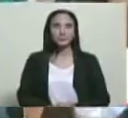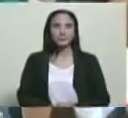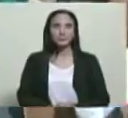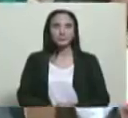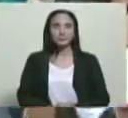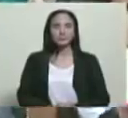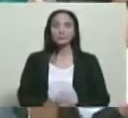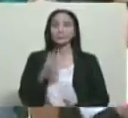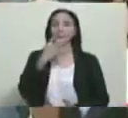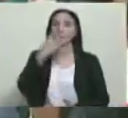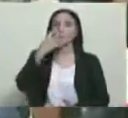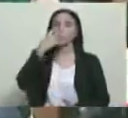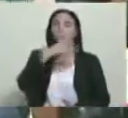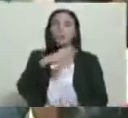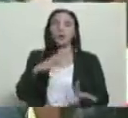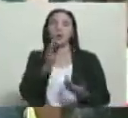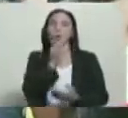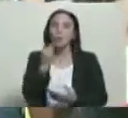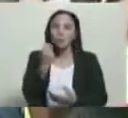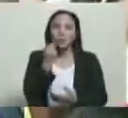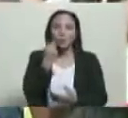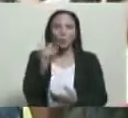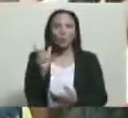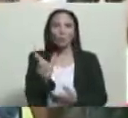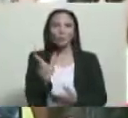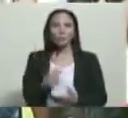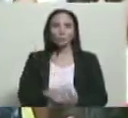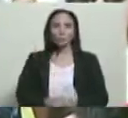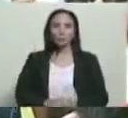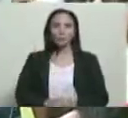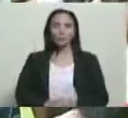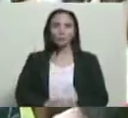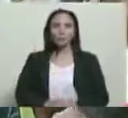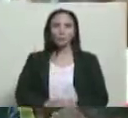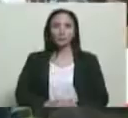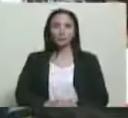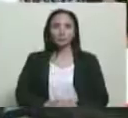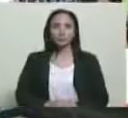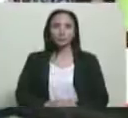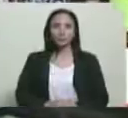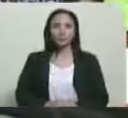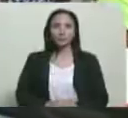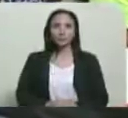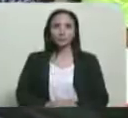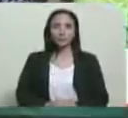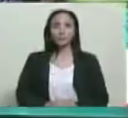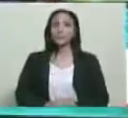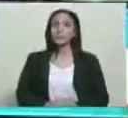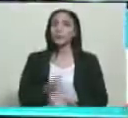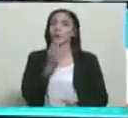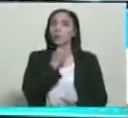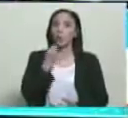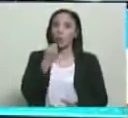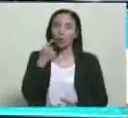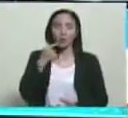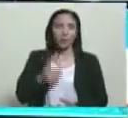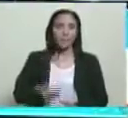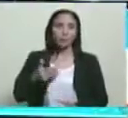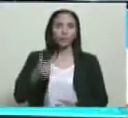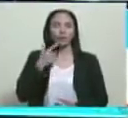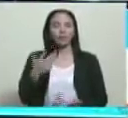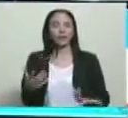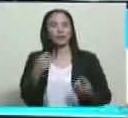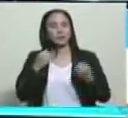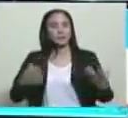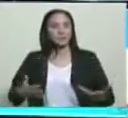Se alborotan también, JP Sube. Eso es muy bueno, que la JP Sube sea la juventud